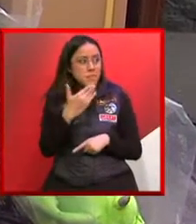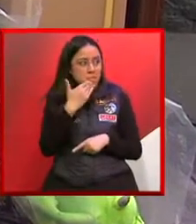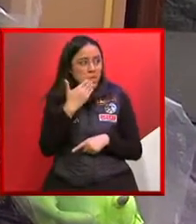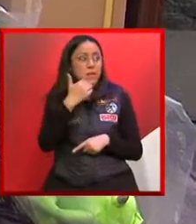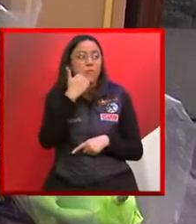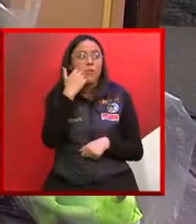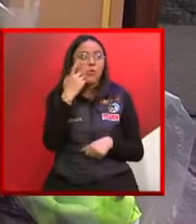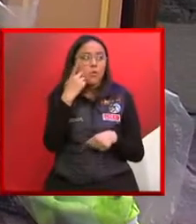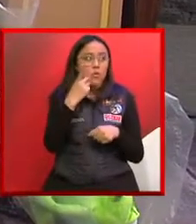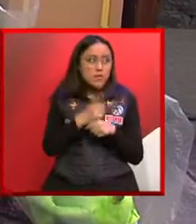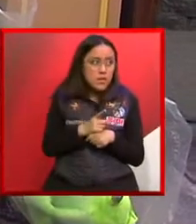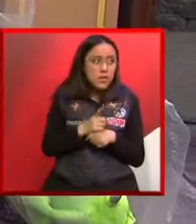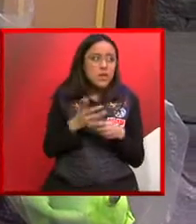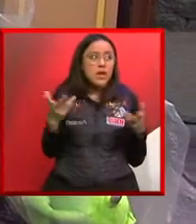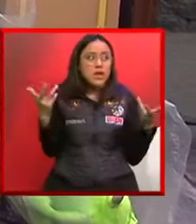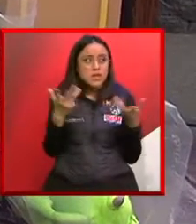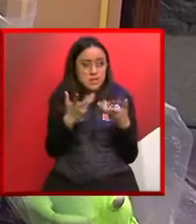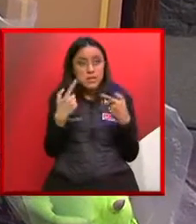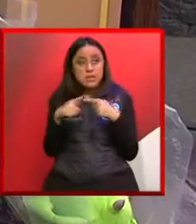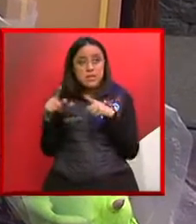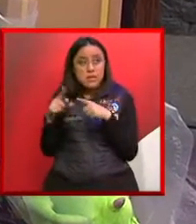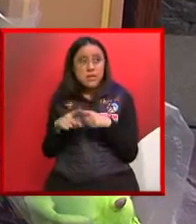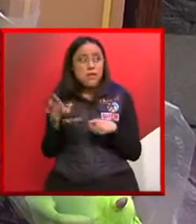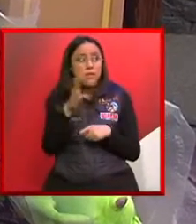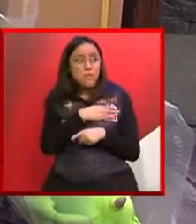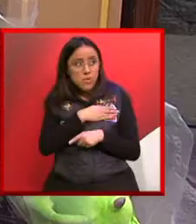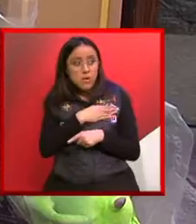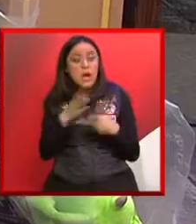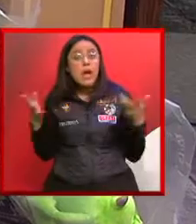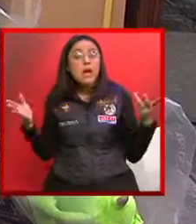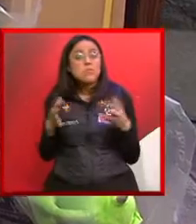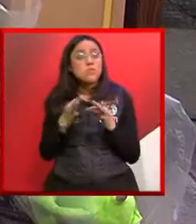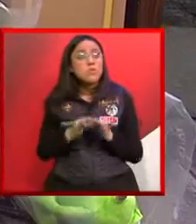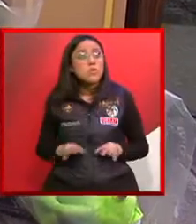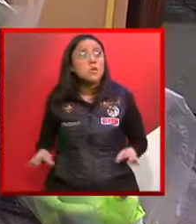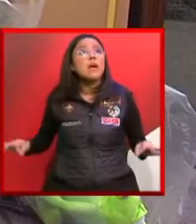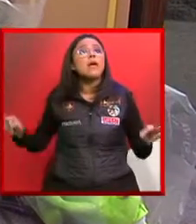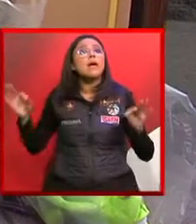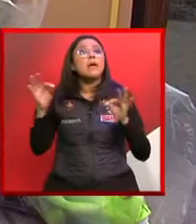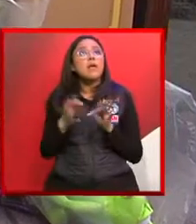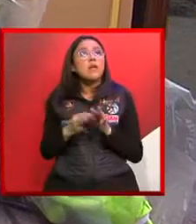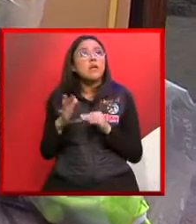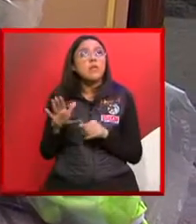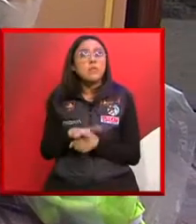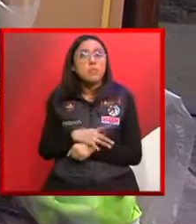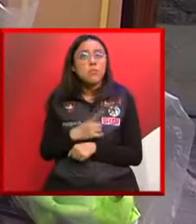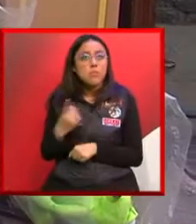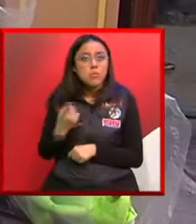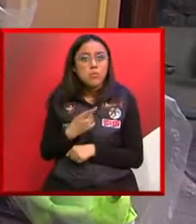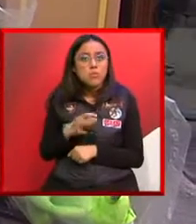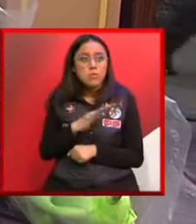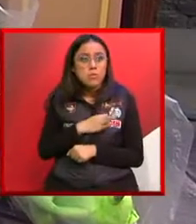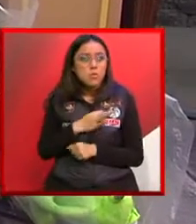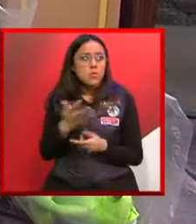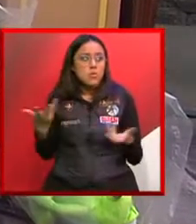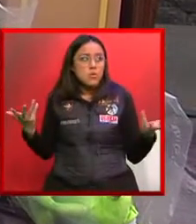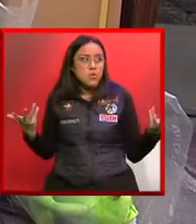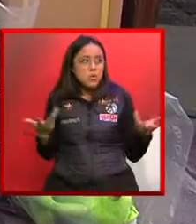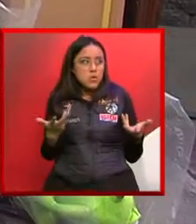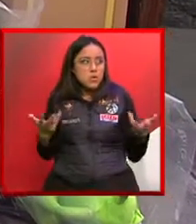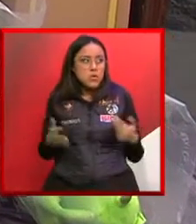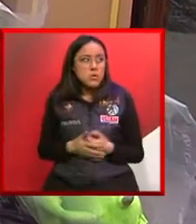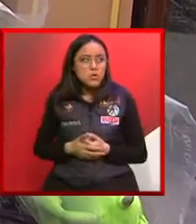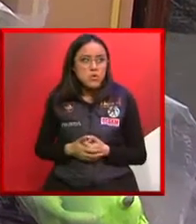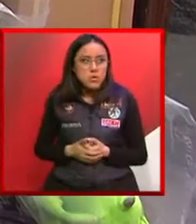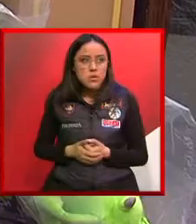voluntaria, participan con toda esta buena causa. Para ellos es bien importante el poder dar una sonrisa a cada uno